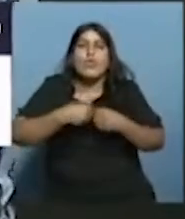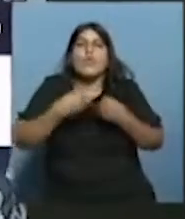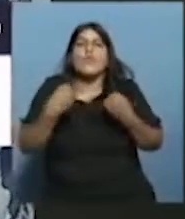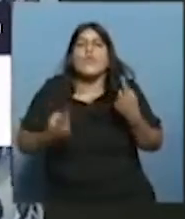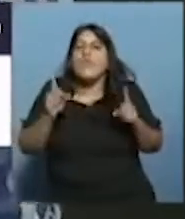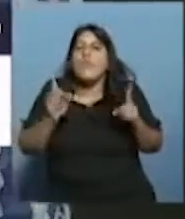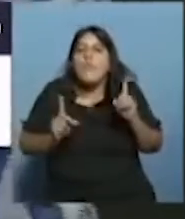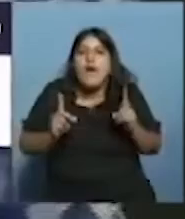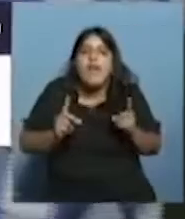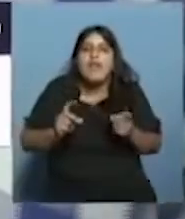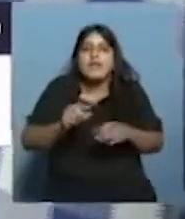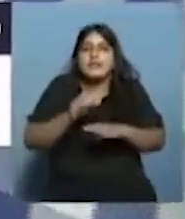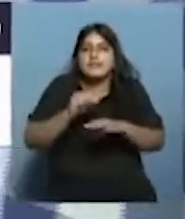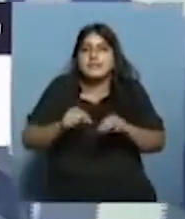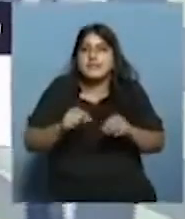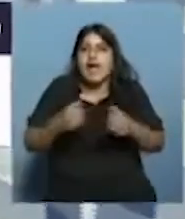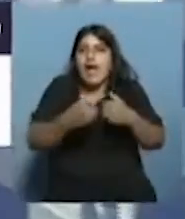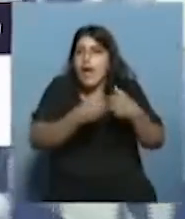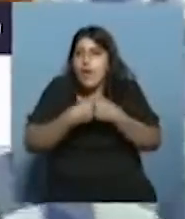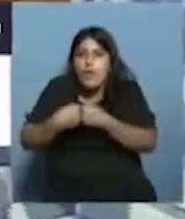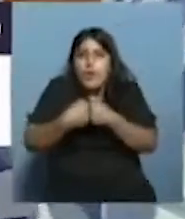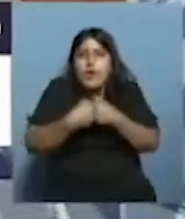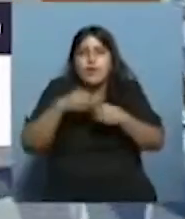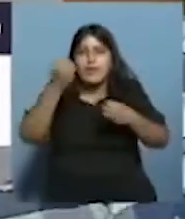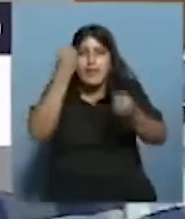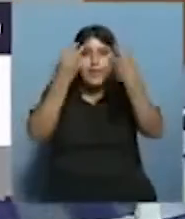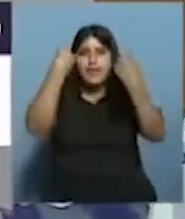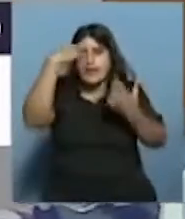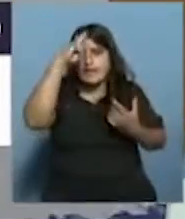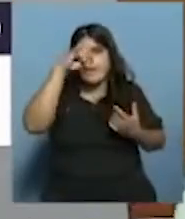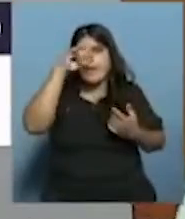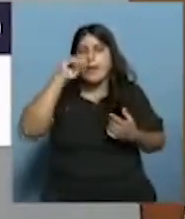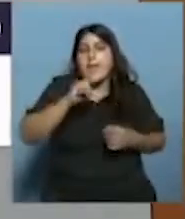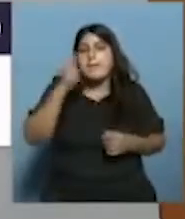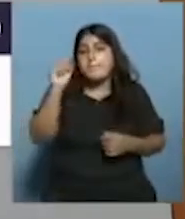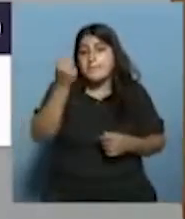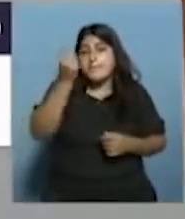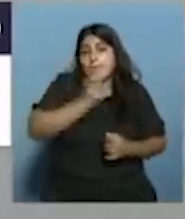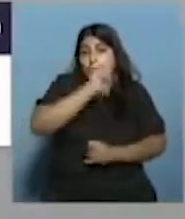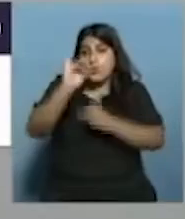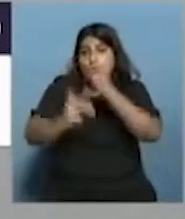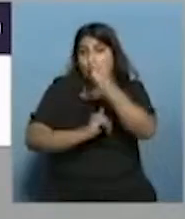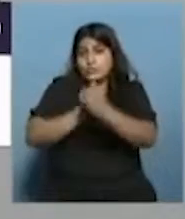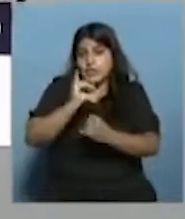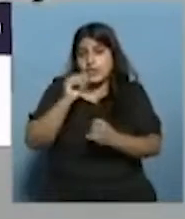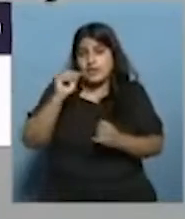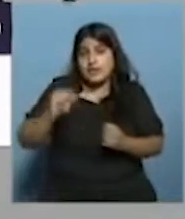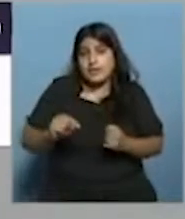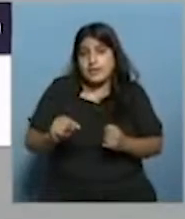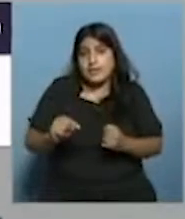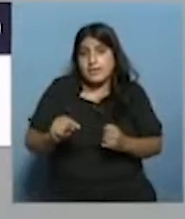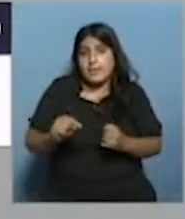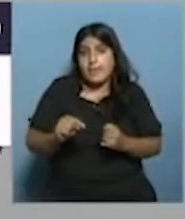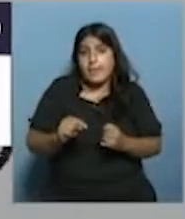estas disposiciones para carnaval? Bueno, muy buenas tardes. En primer lugar, comentarles que esas flexibilizaciones nosotros ya las veníamos